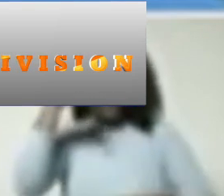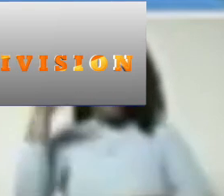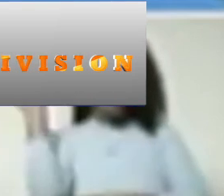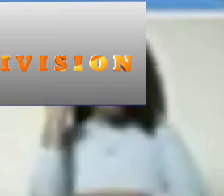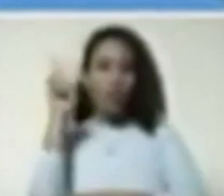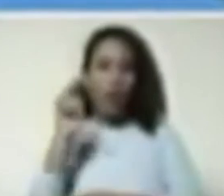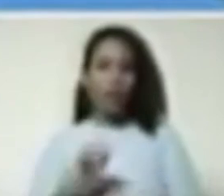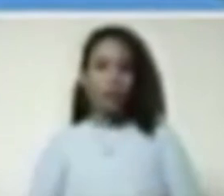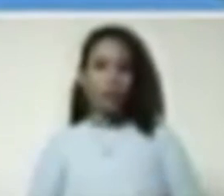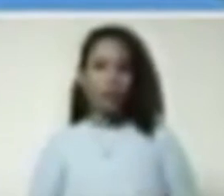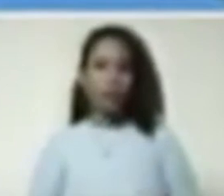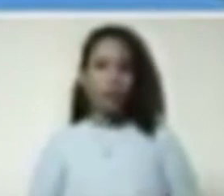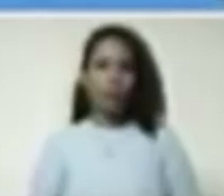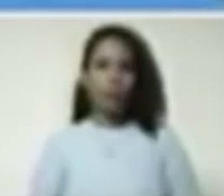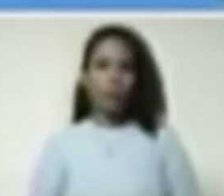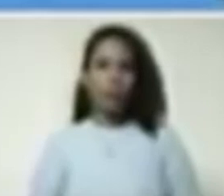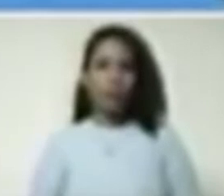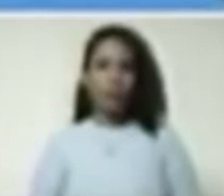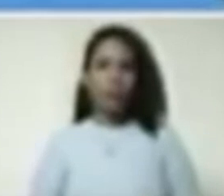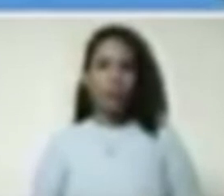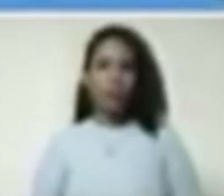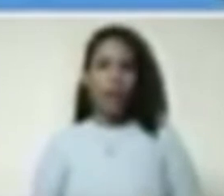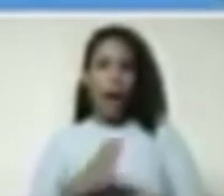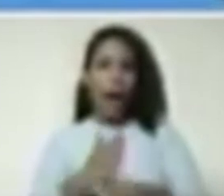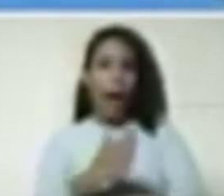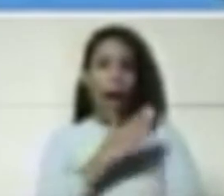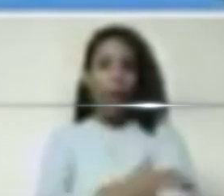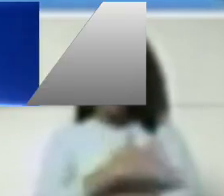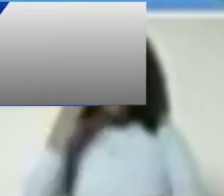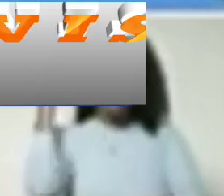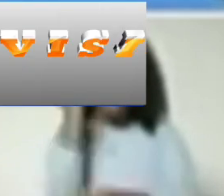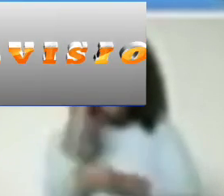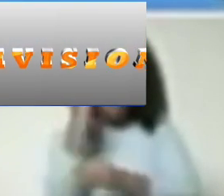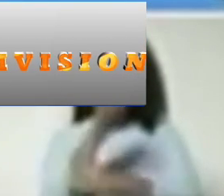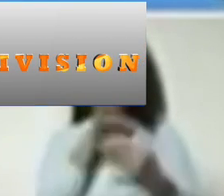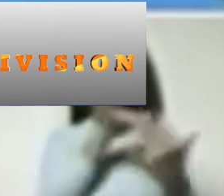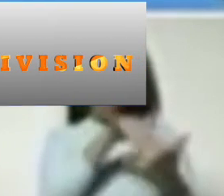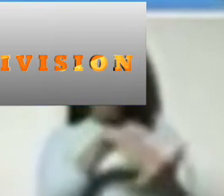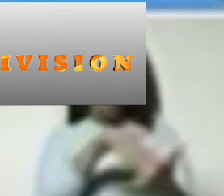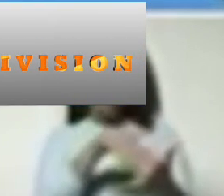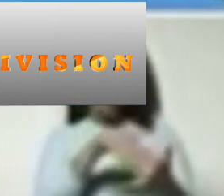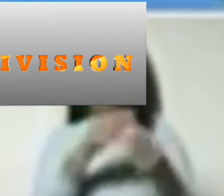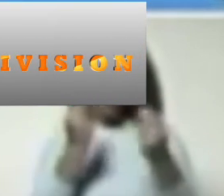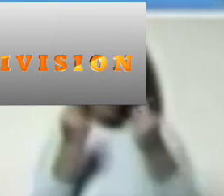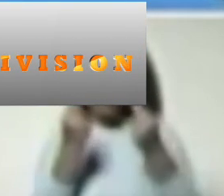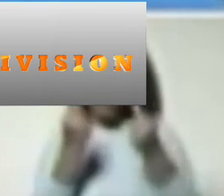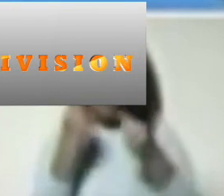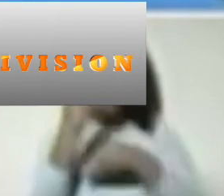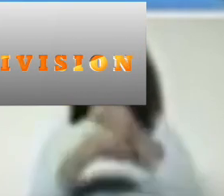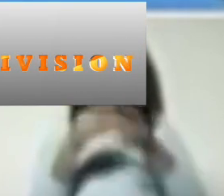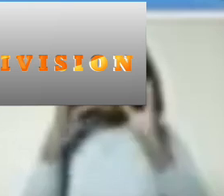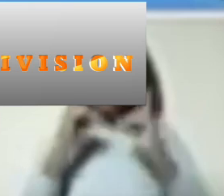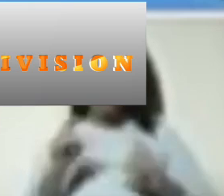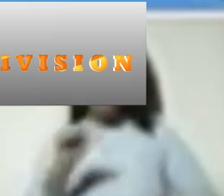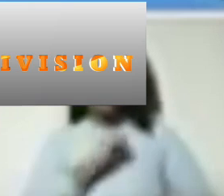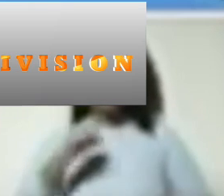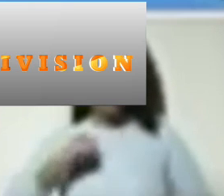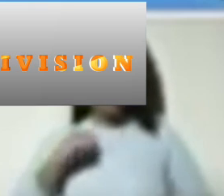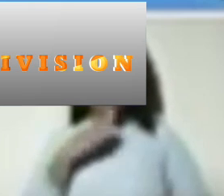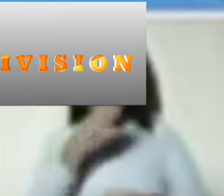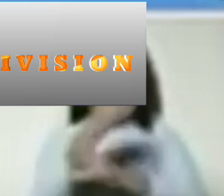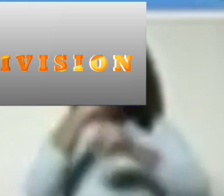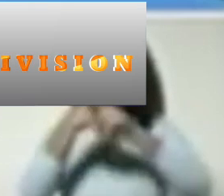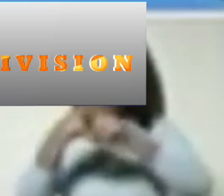venezolana que ante las sanciones y la guerra económica tomó una decisión personal de emigrar a otros